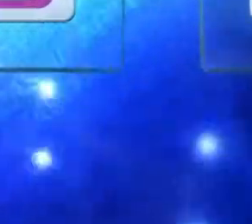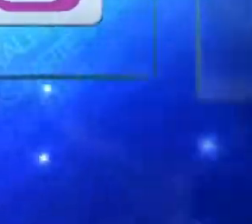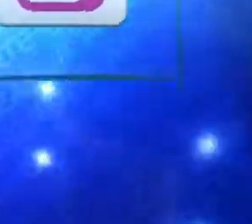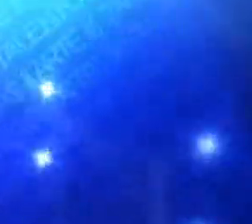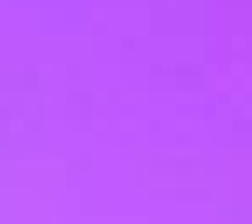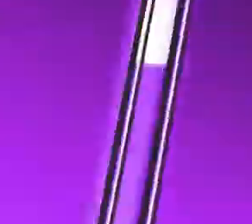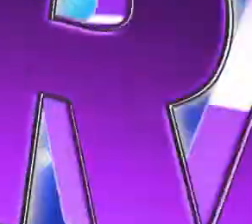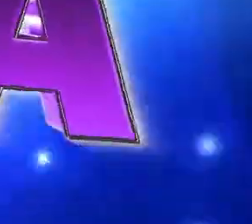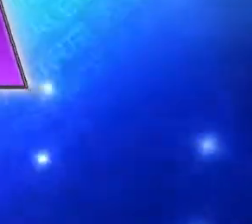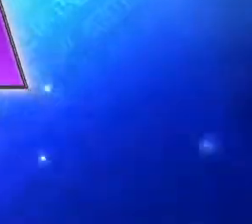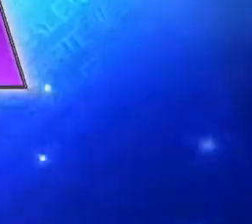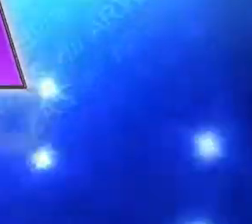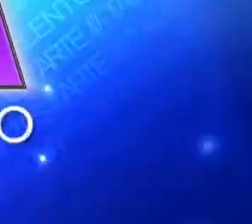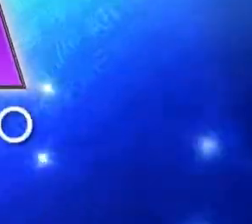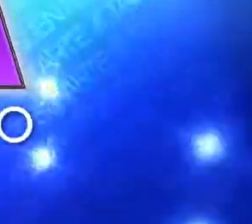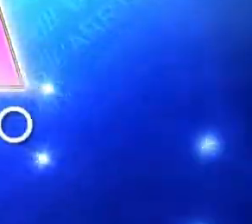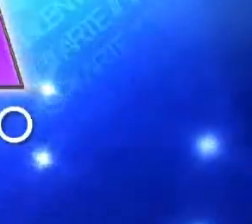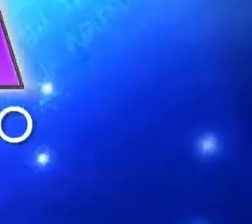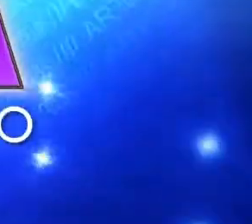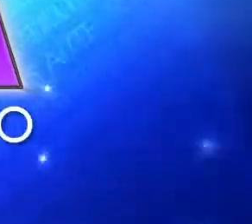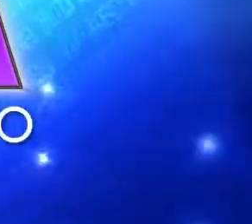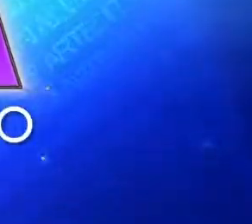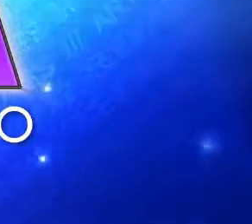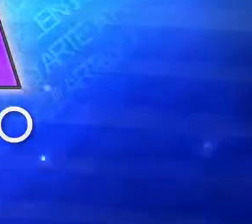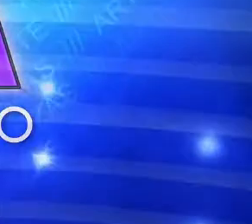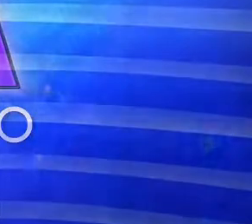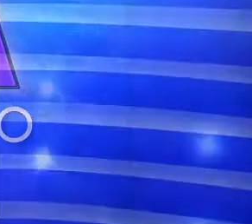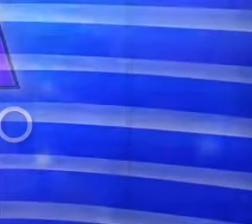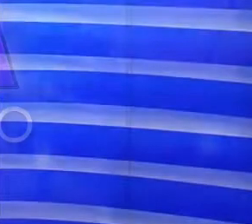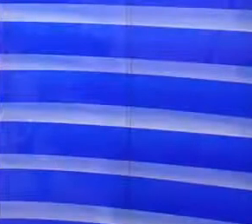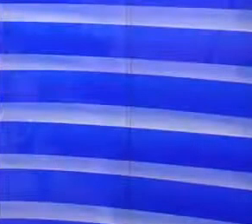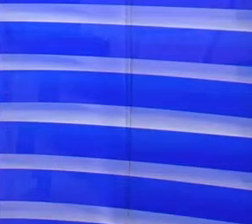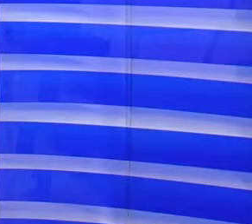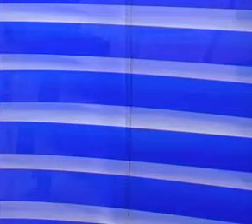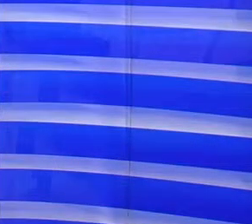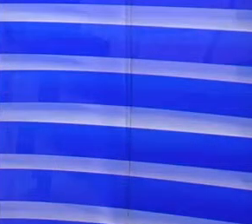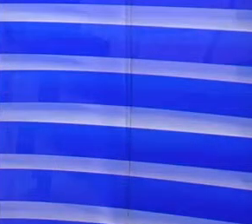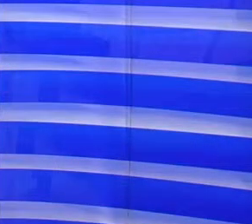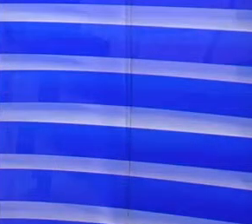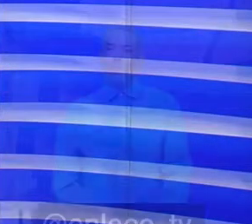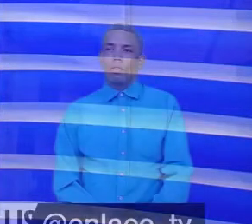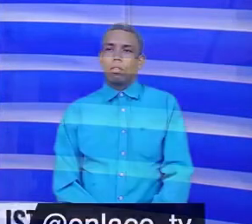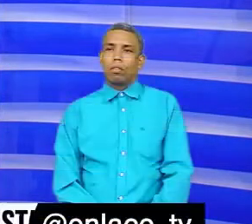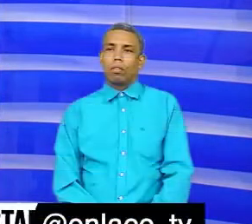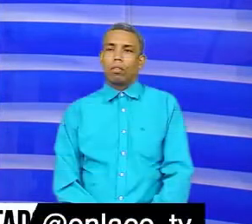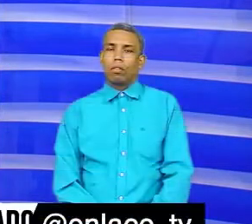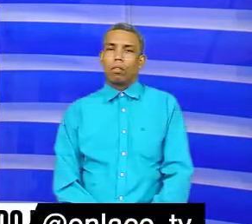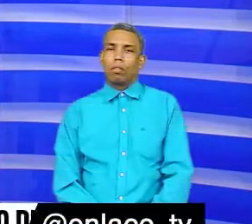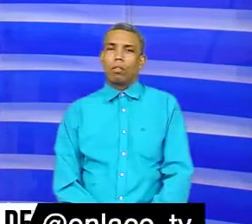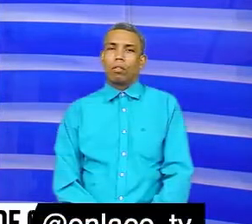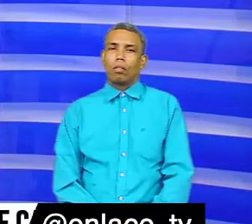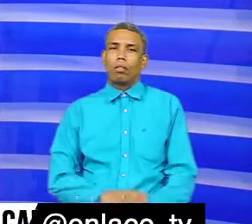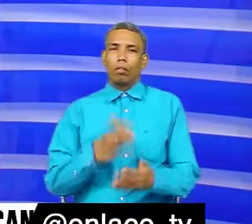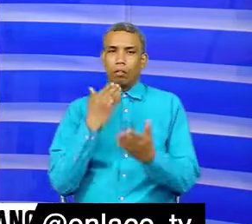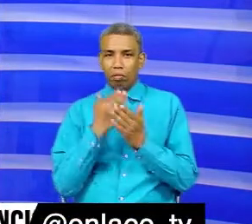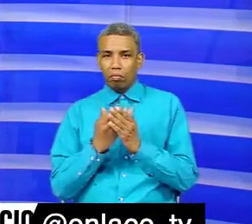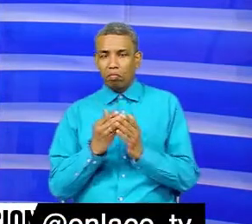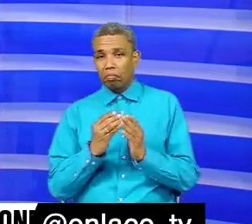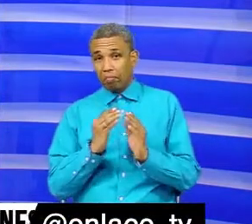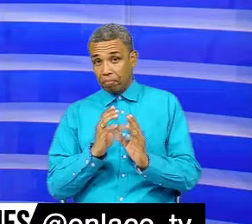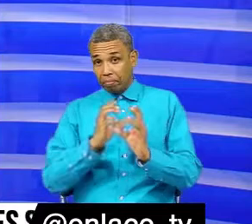Tienes la risa que cautiva mis sentidos. Hola, ¿qué tal a todos? Muy buenas noches, bienvenidos a la buena información